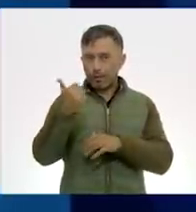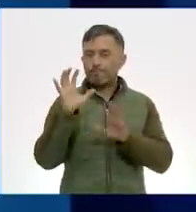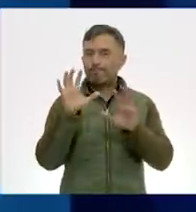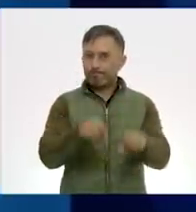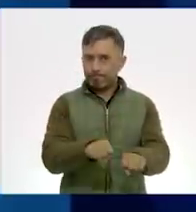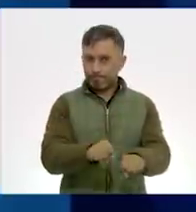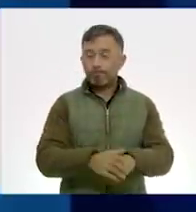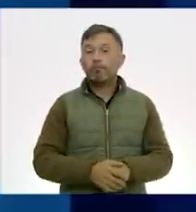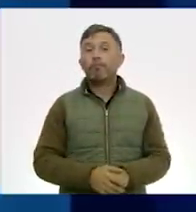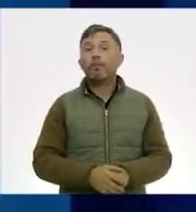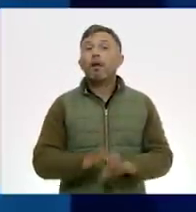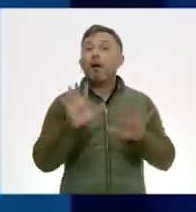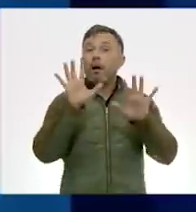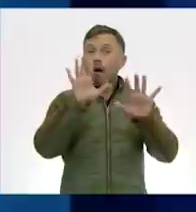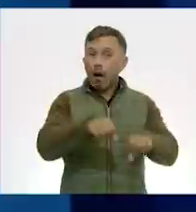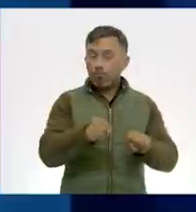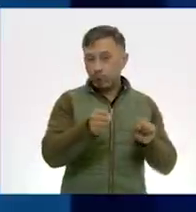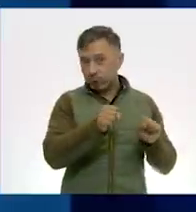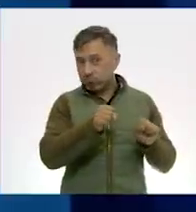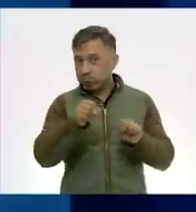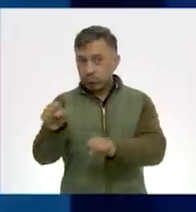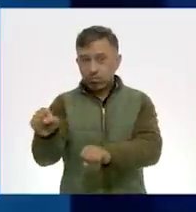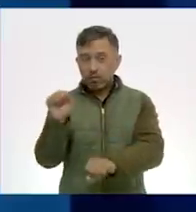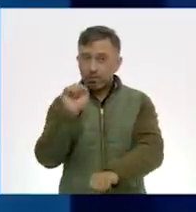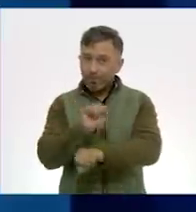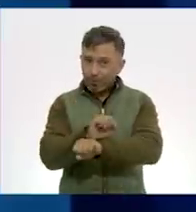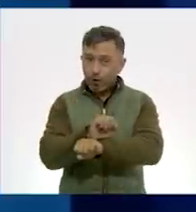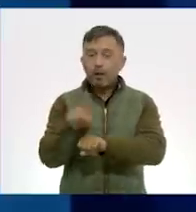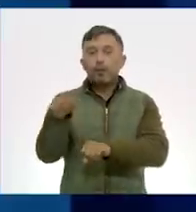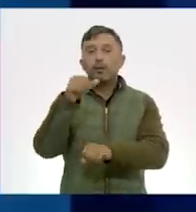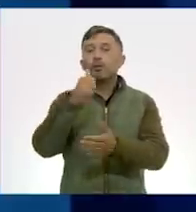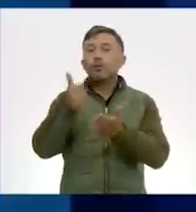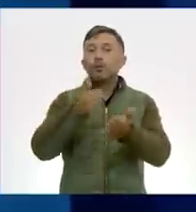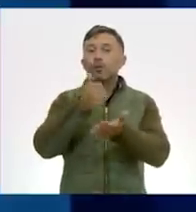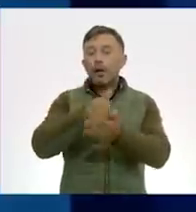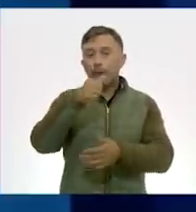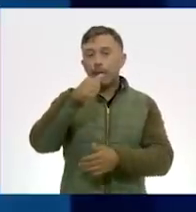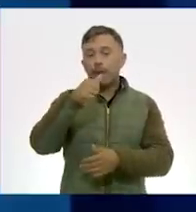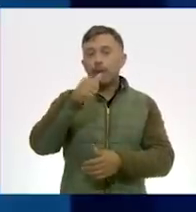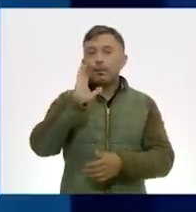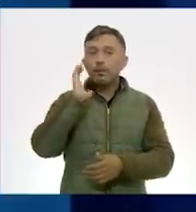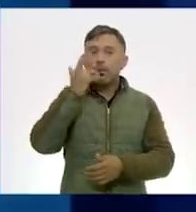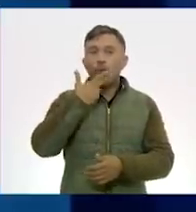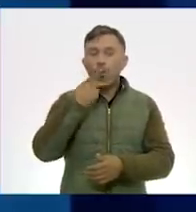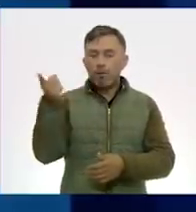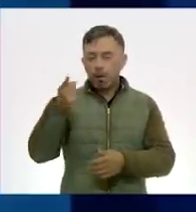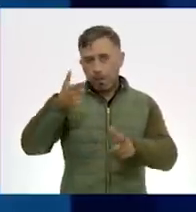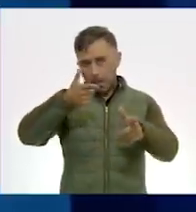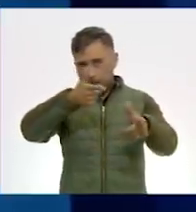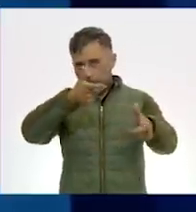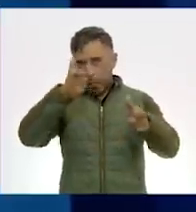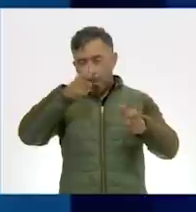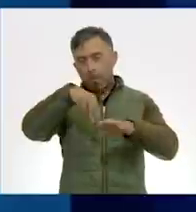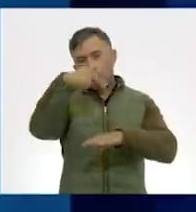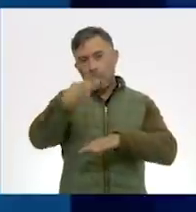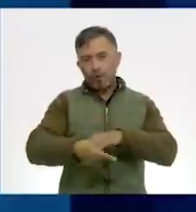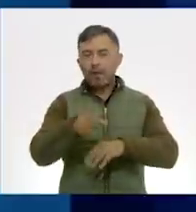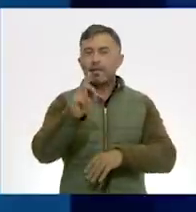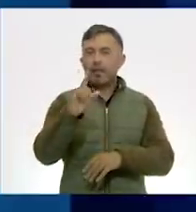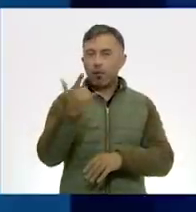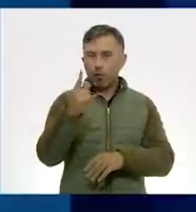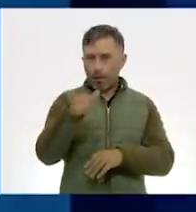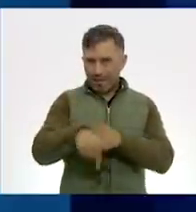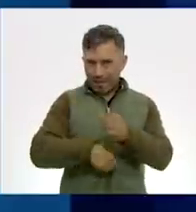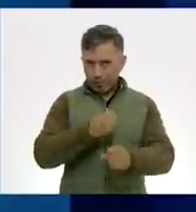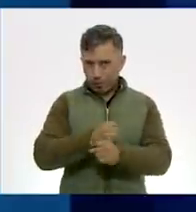Fue capturado y llevado prisionero a la ciudad de Chihuahua, donde fue juzgado y fusilado el 30 de julio del mismo año. En